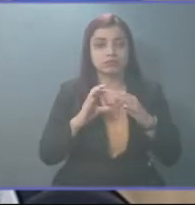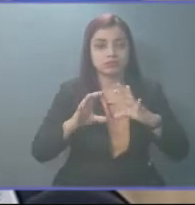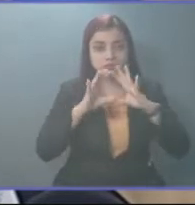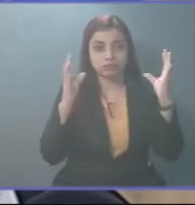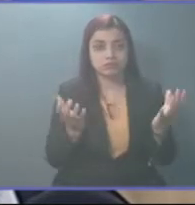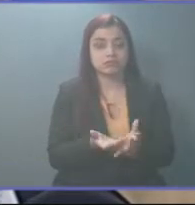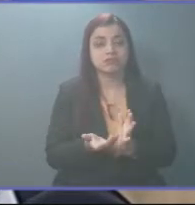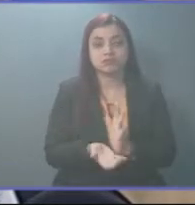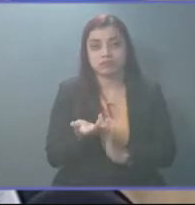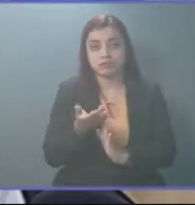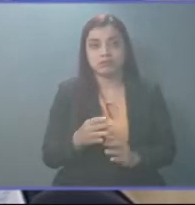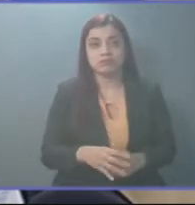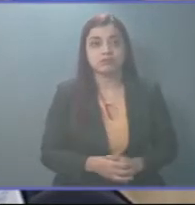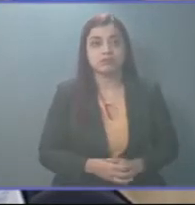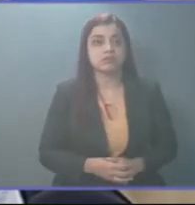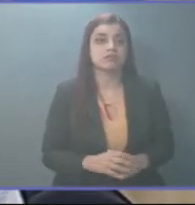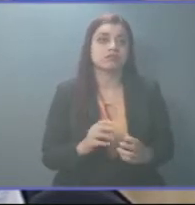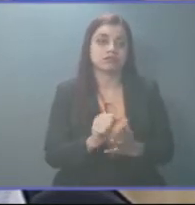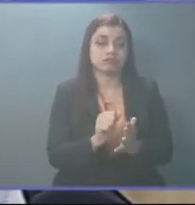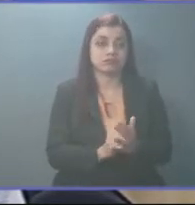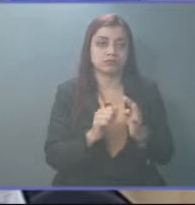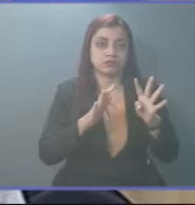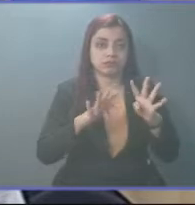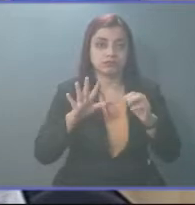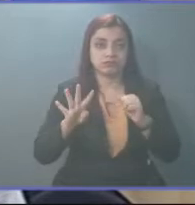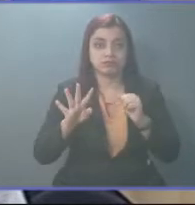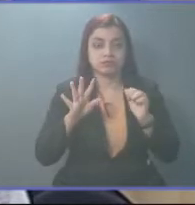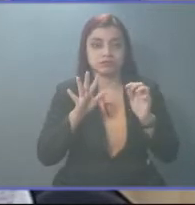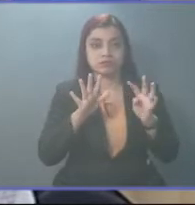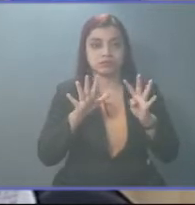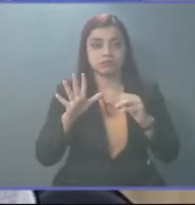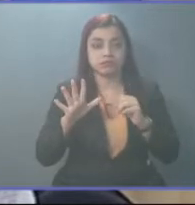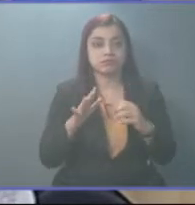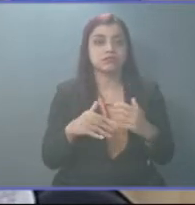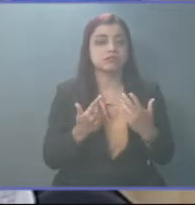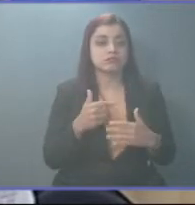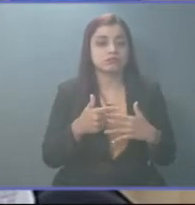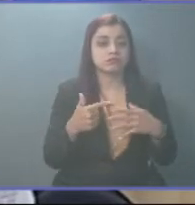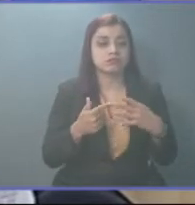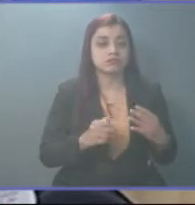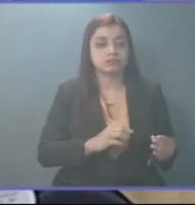desarrollo. Artículo 95, relativo a fortalecimiento de las